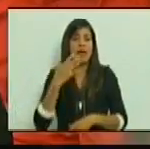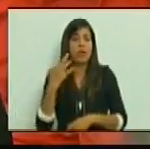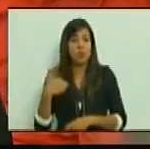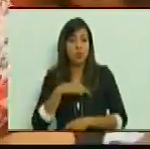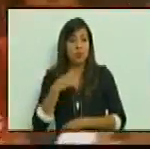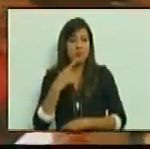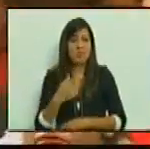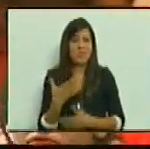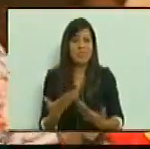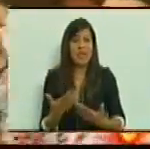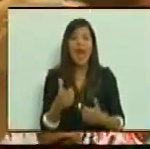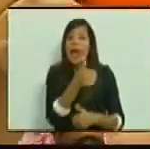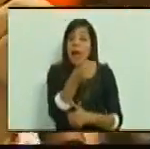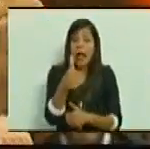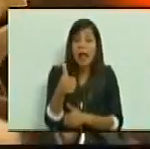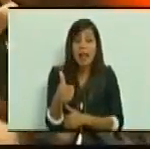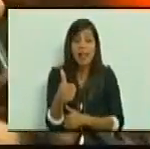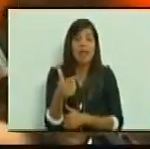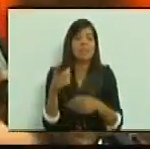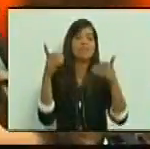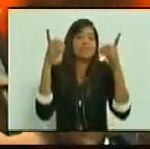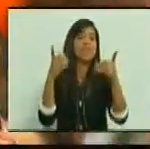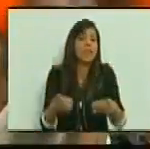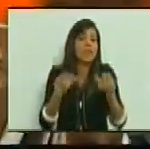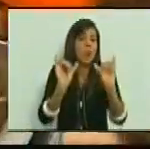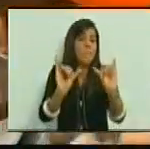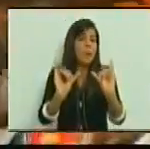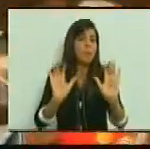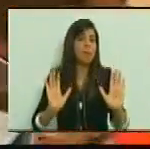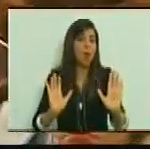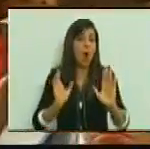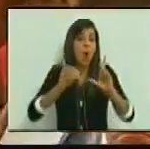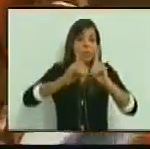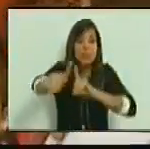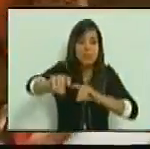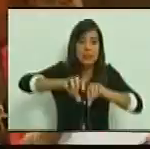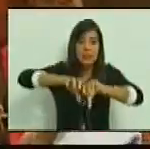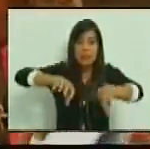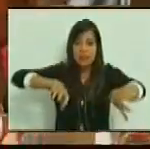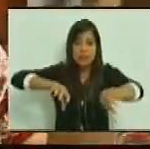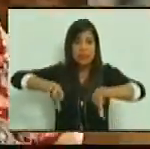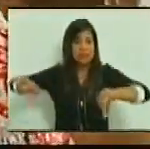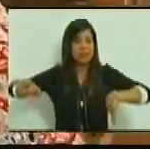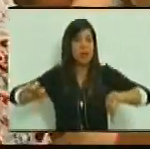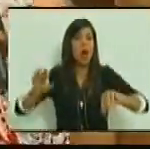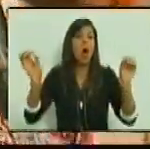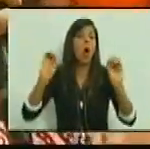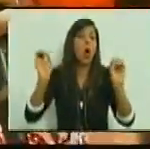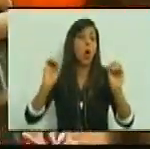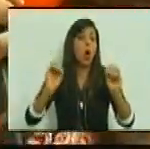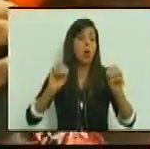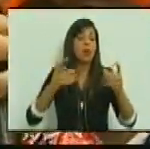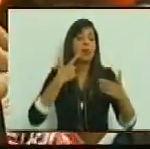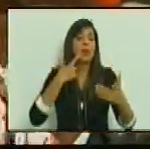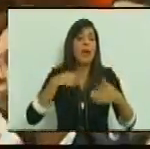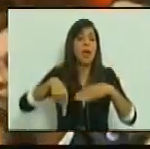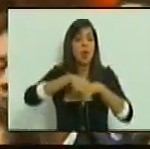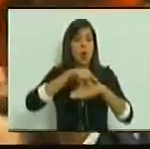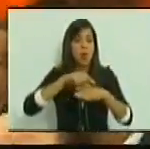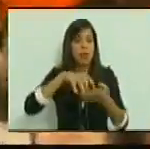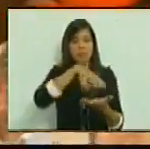decía el ministro, cada uno tomaba una decisión por separado o, peor aún, cada uno veía a cada